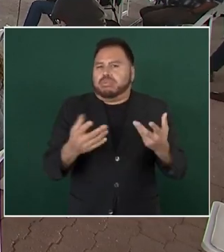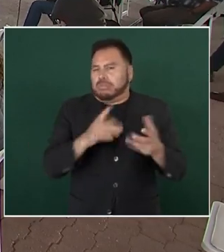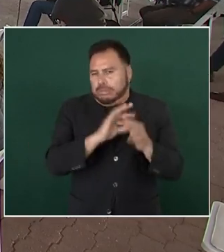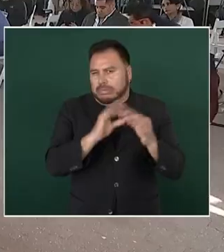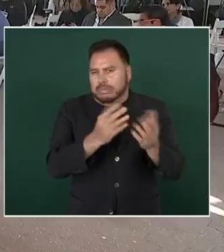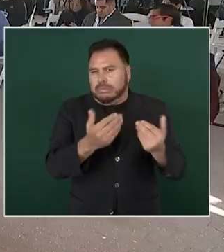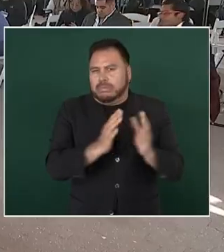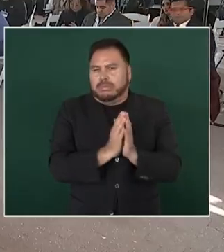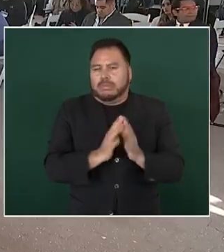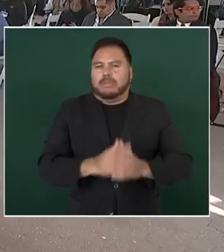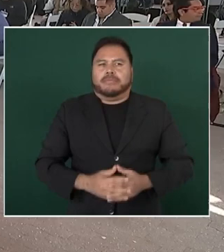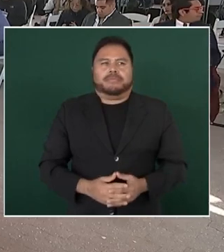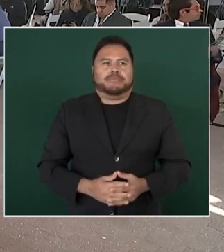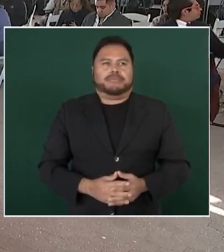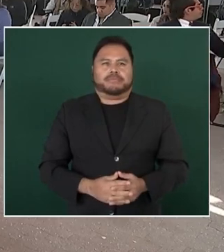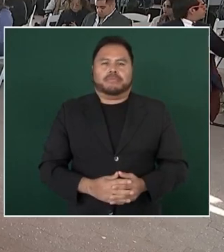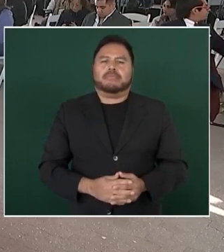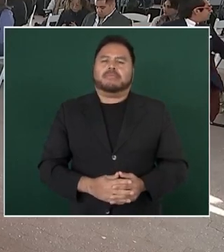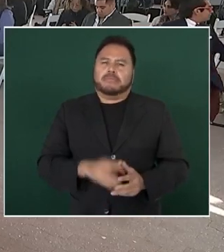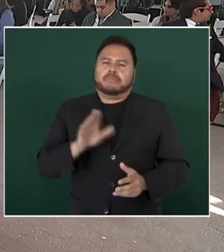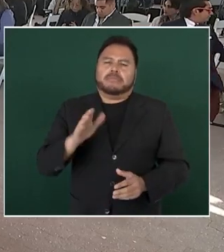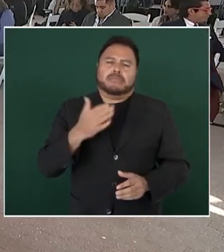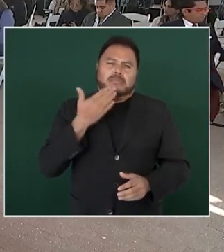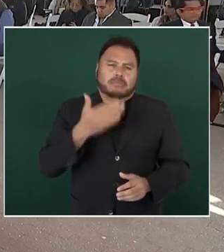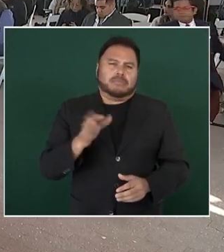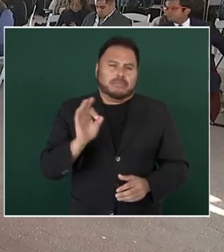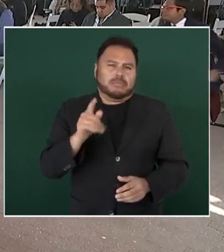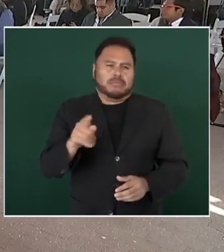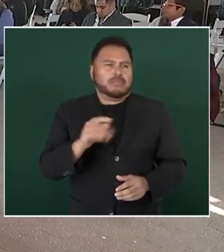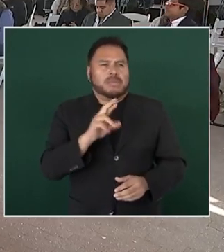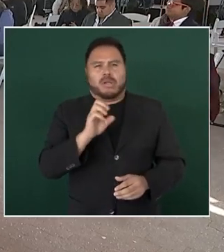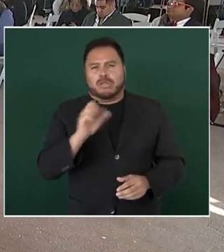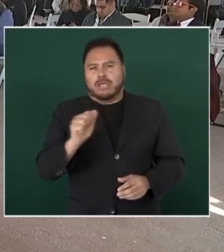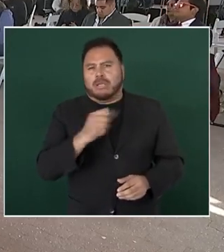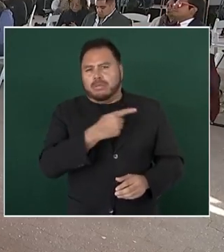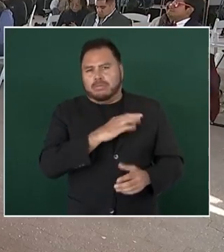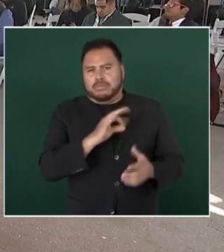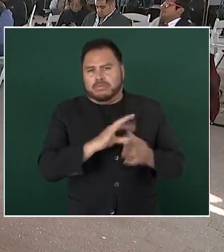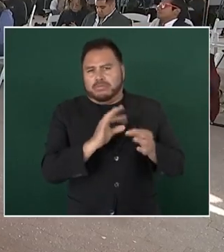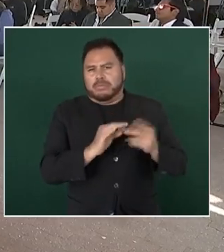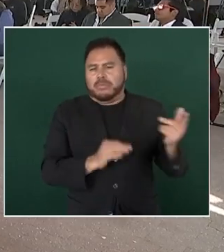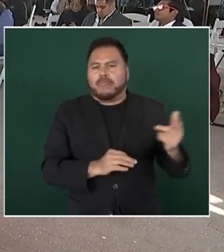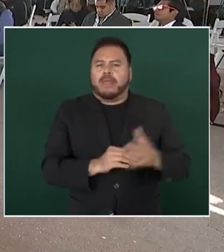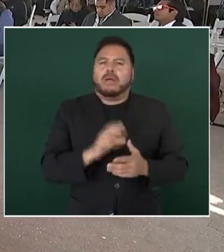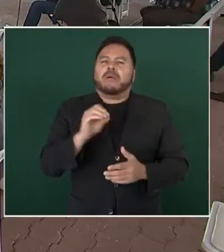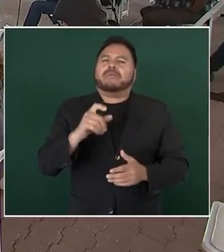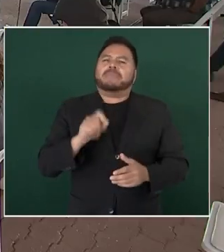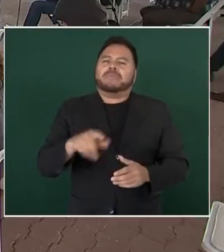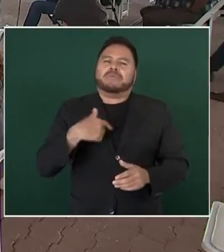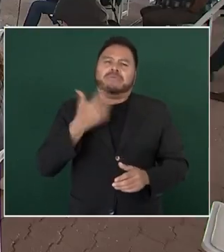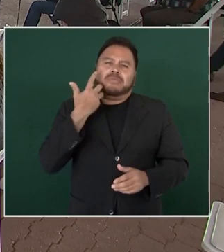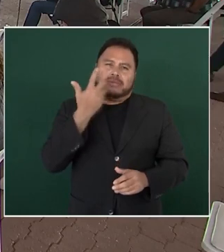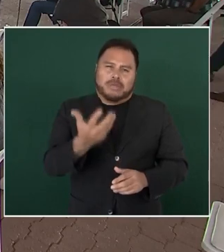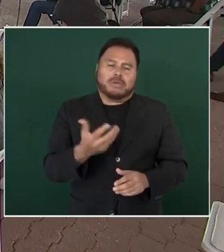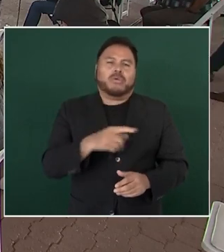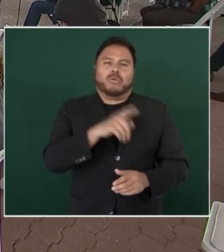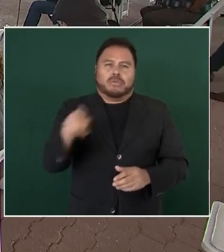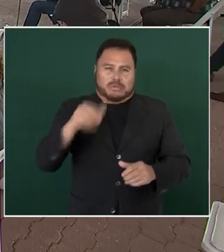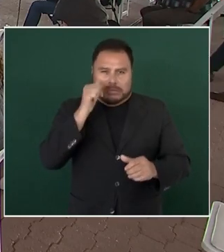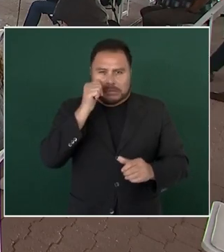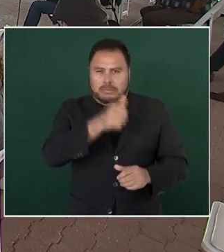Pues puede ser Rosa Isela, y a mí me gustaría que también